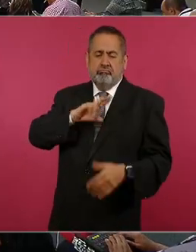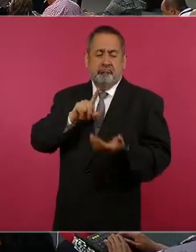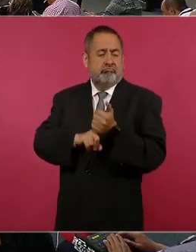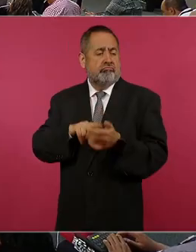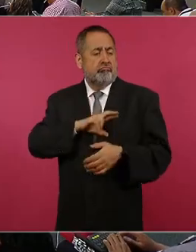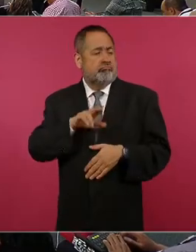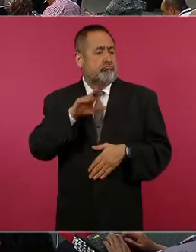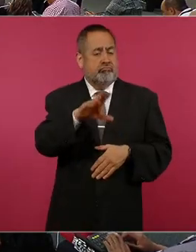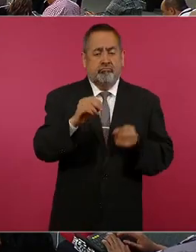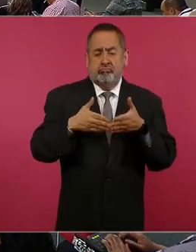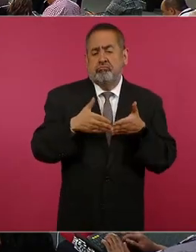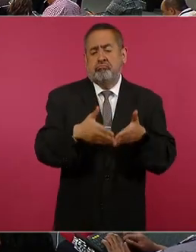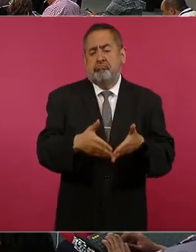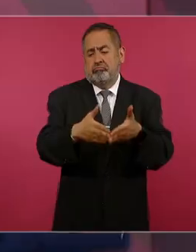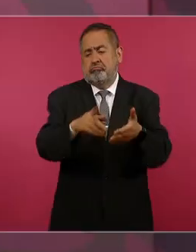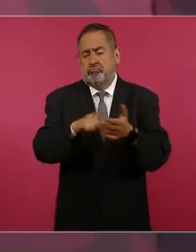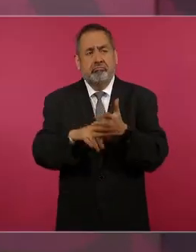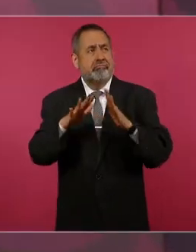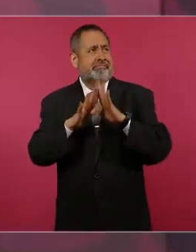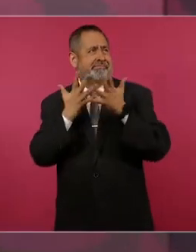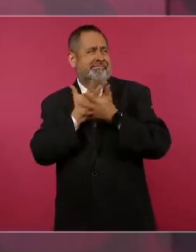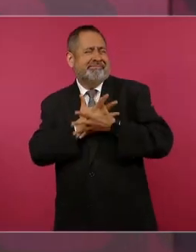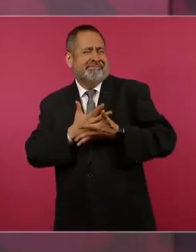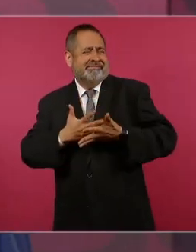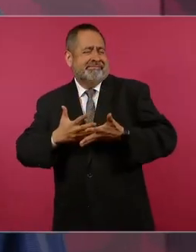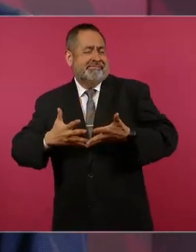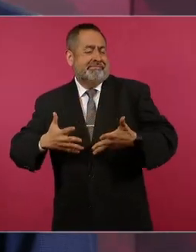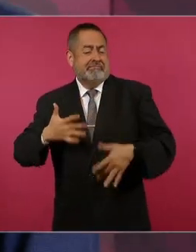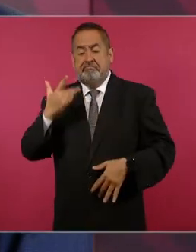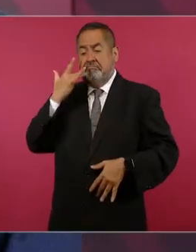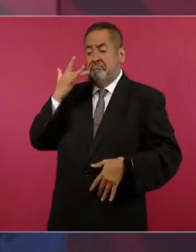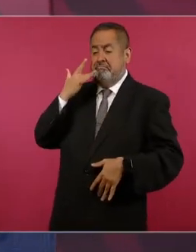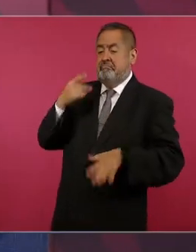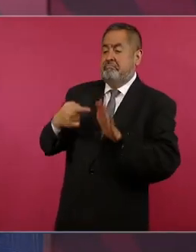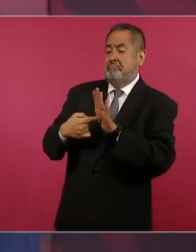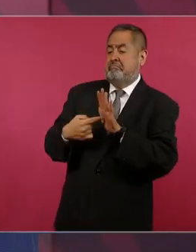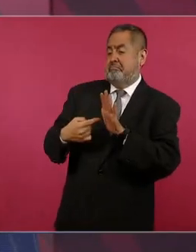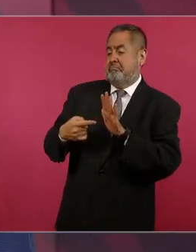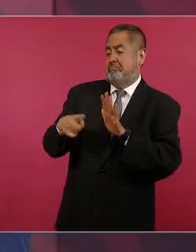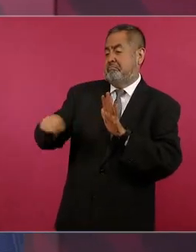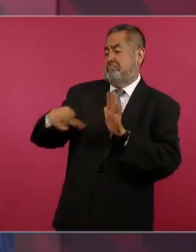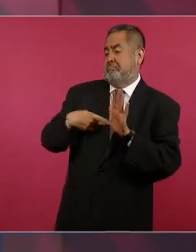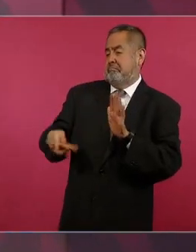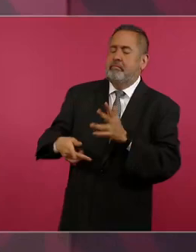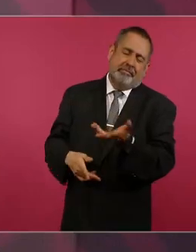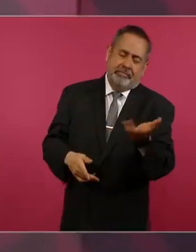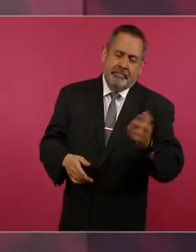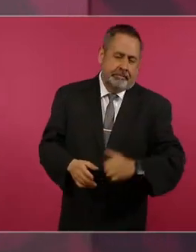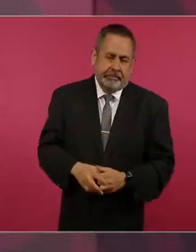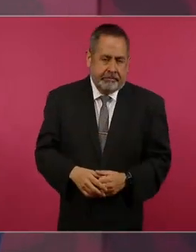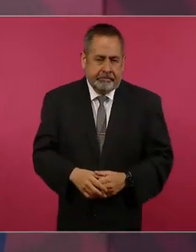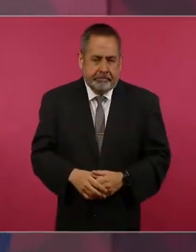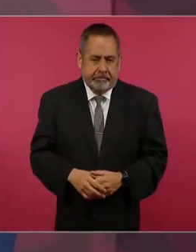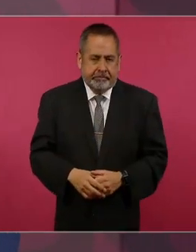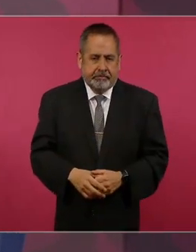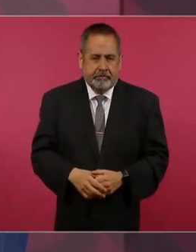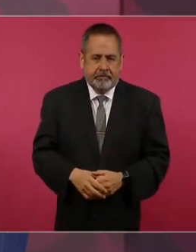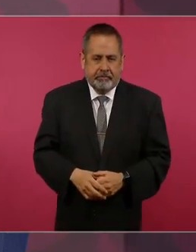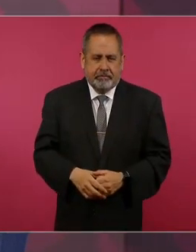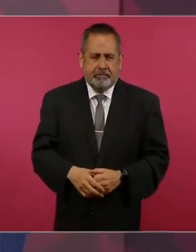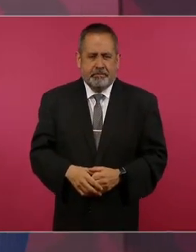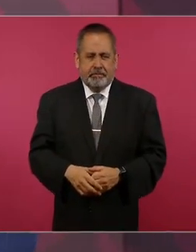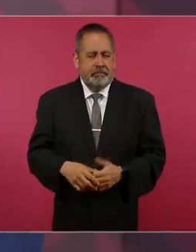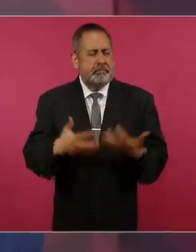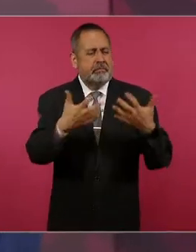o un yate, o una mansión, si es